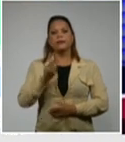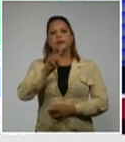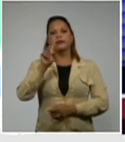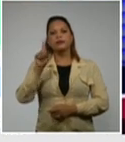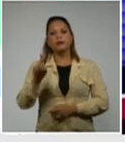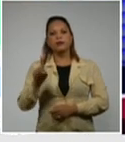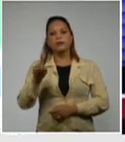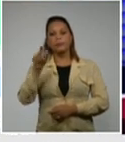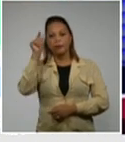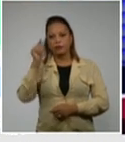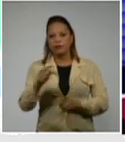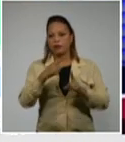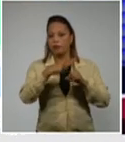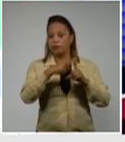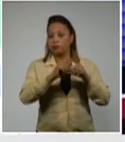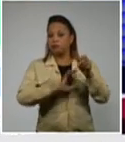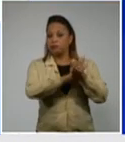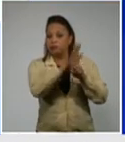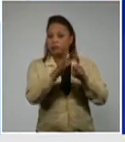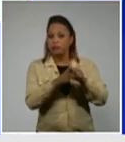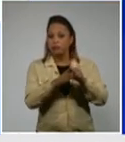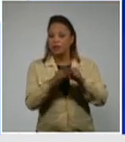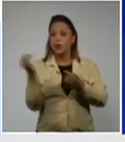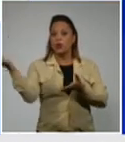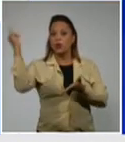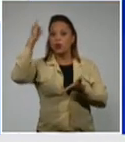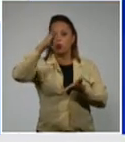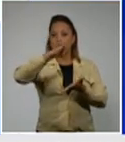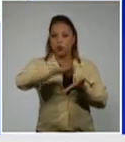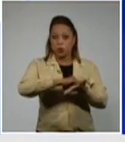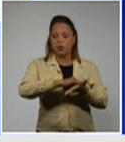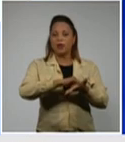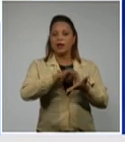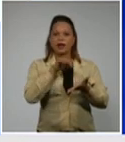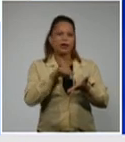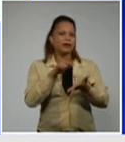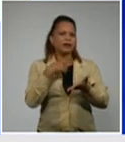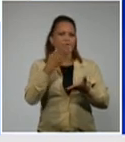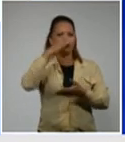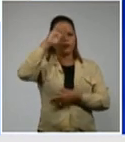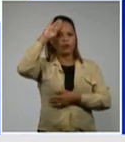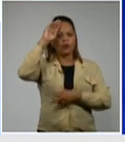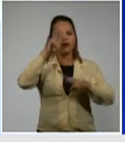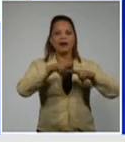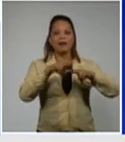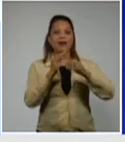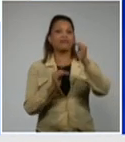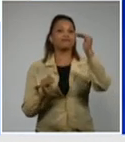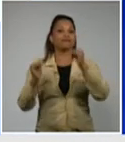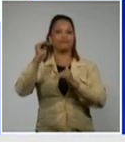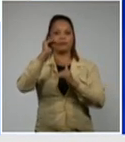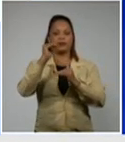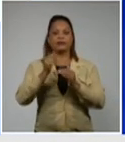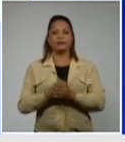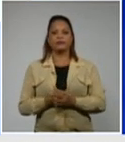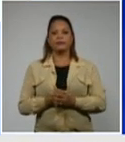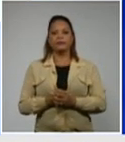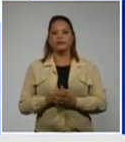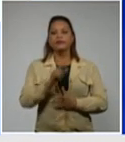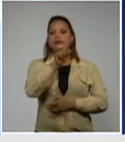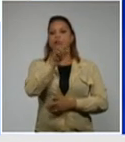ayer con COVID, importadas a nuestro país, La Habana con el mayor número, 13